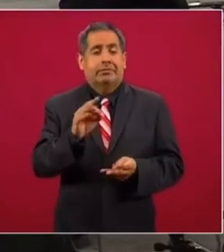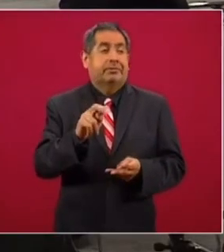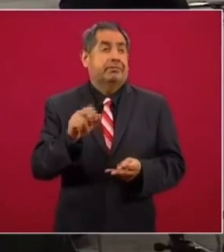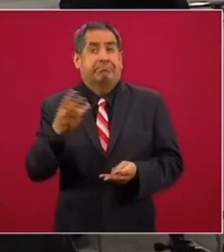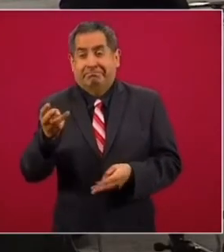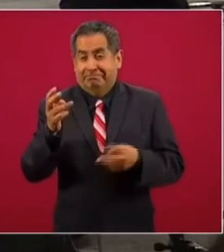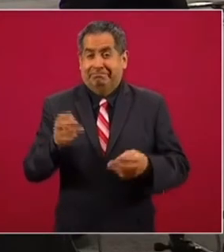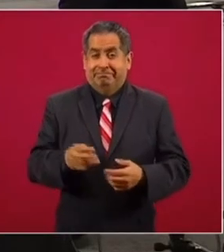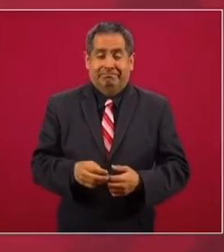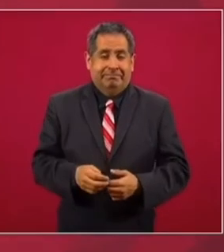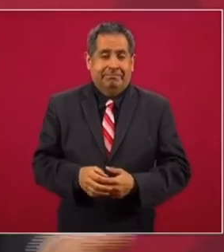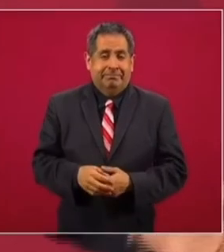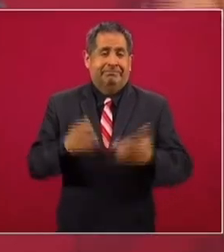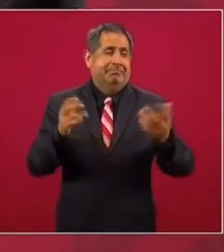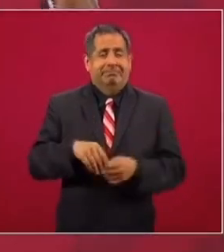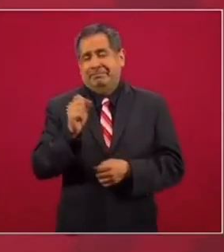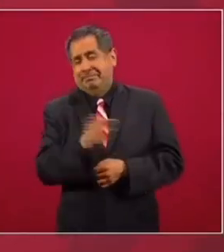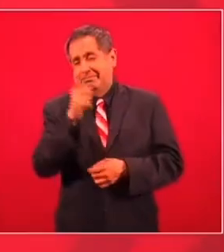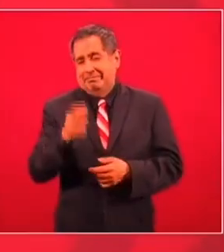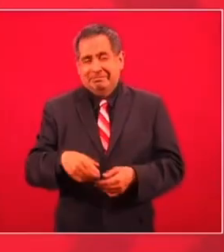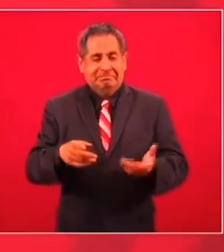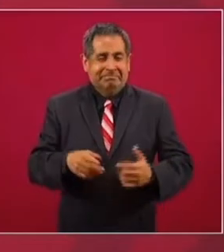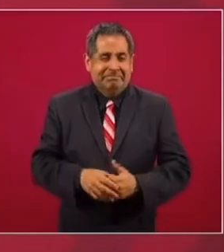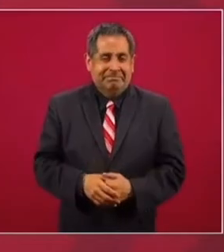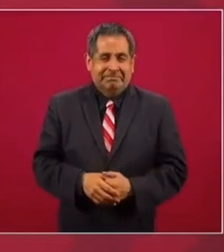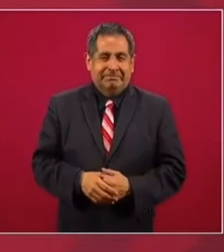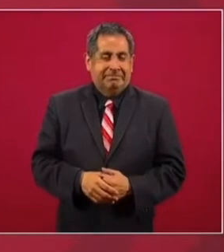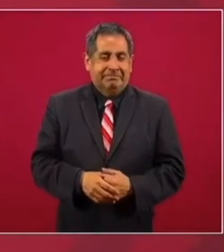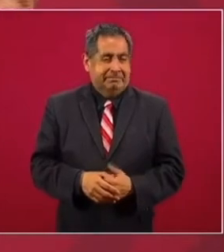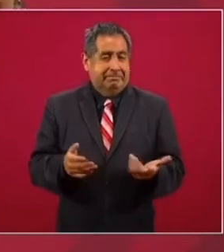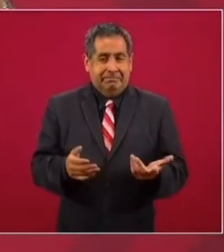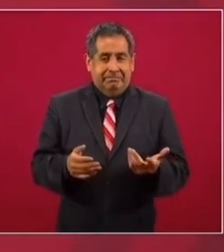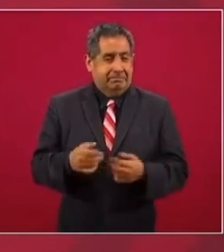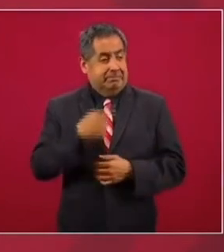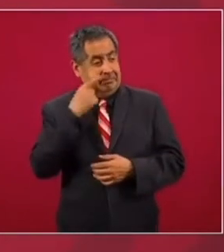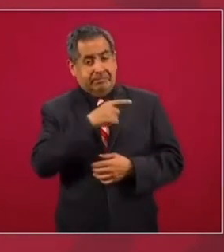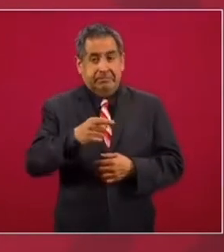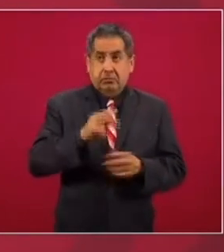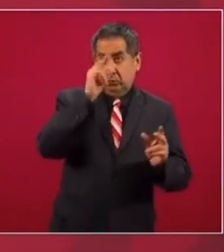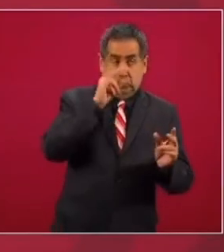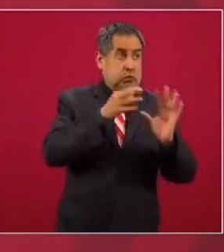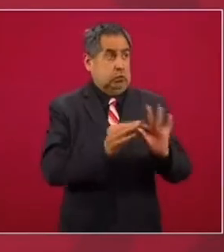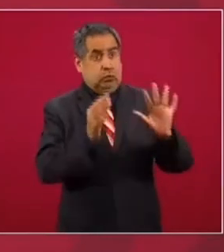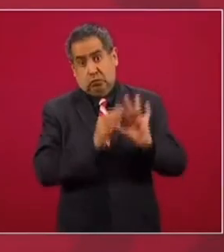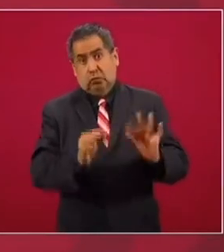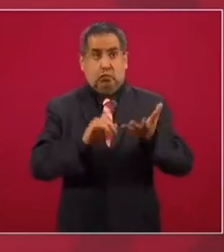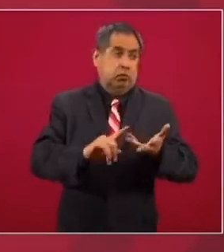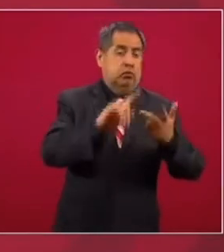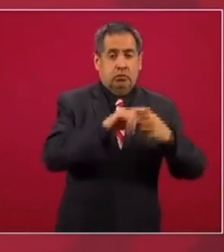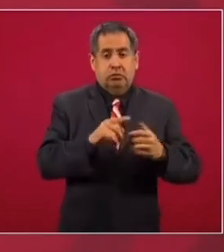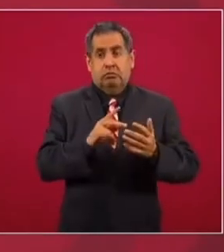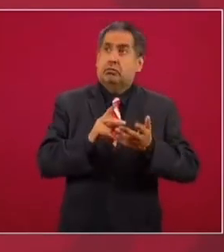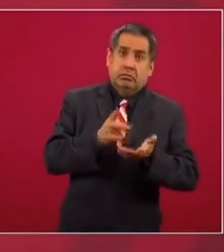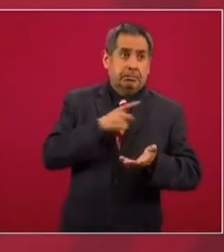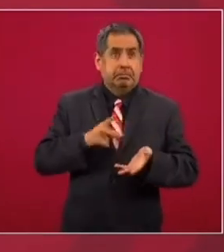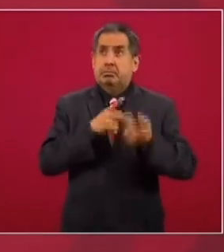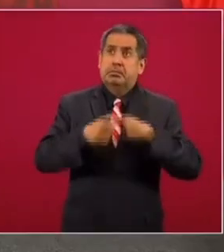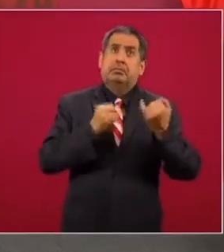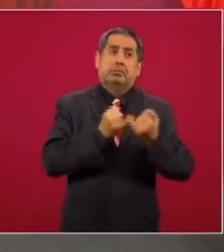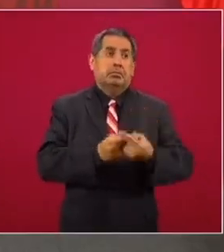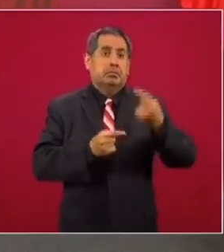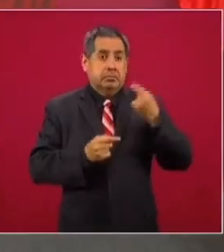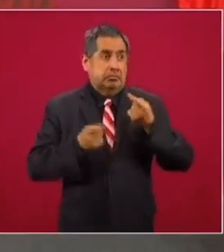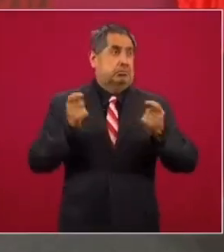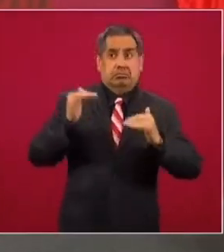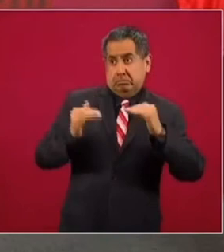3, pues es lo mismo. Cuando salen los intelectuales orgánicos diciendo hay que regresar a